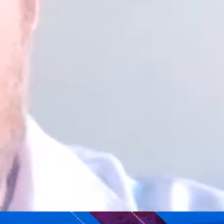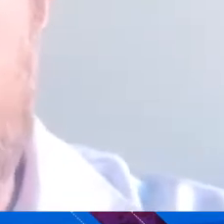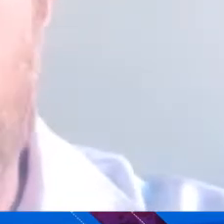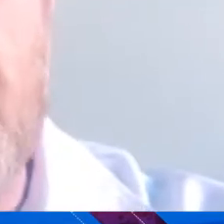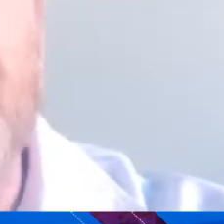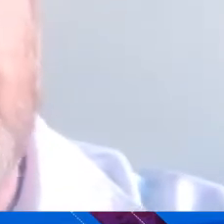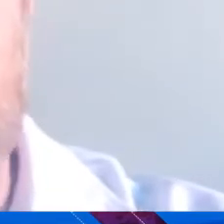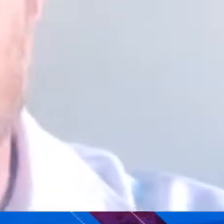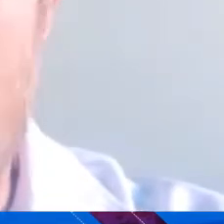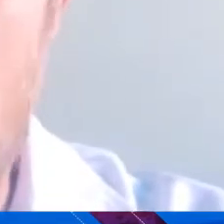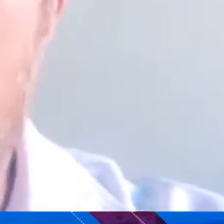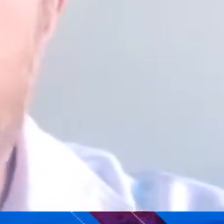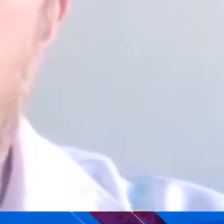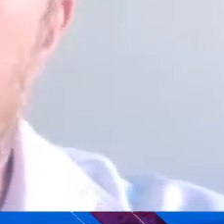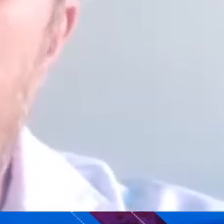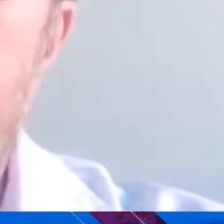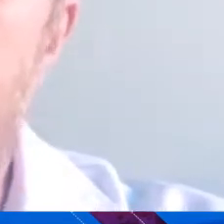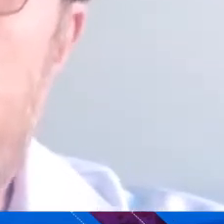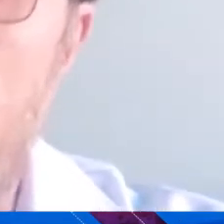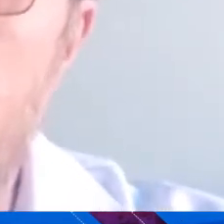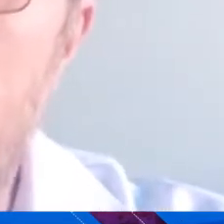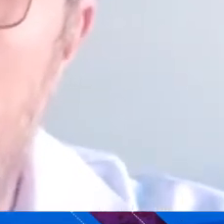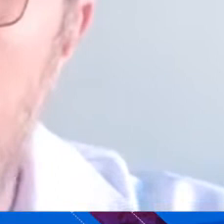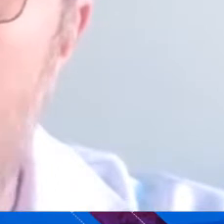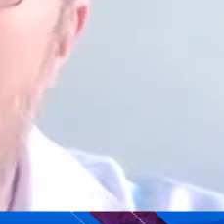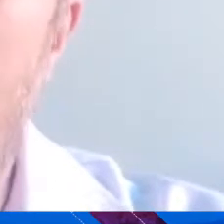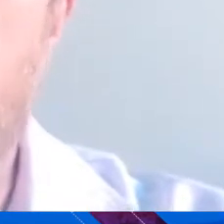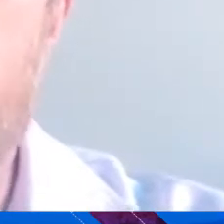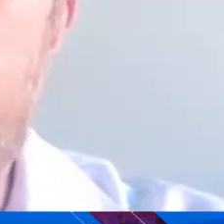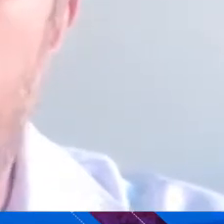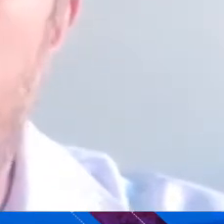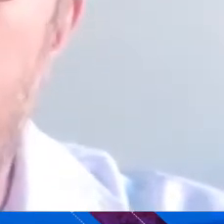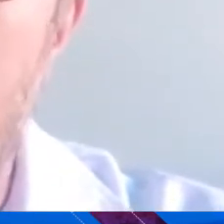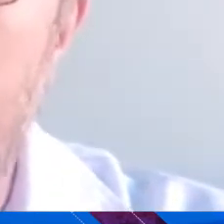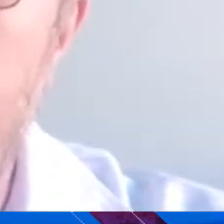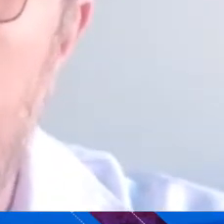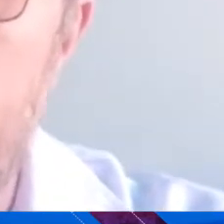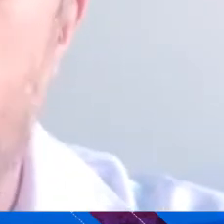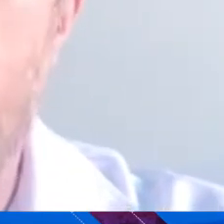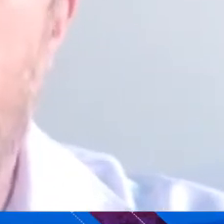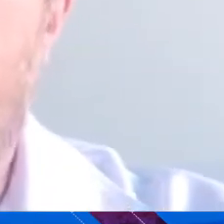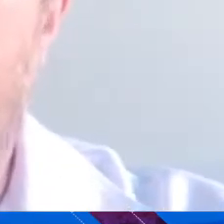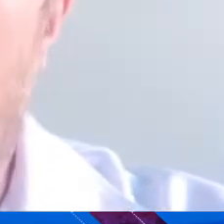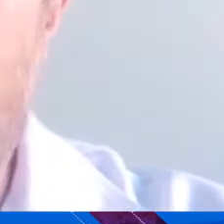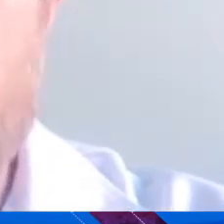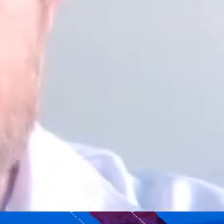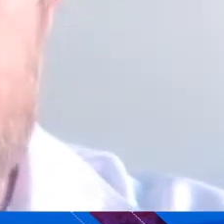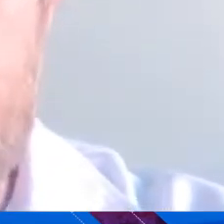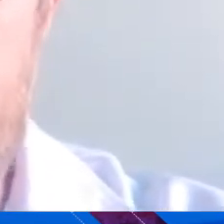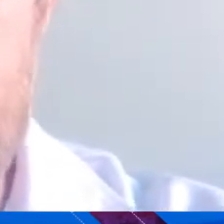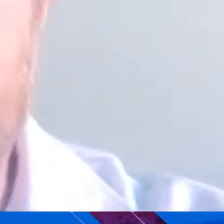higienismo estamos hablando de ellos. No, esto ya viene hace demasiado tiempo, con demasiados efectos colaterales. Y